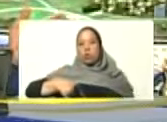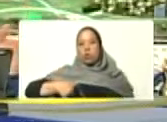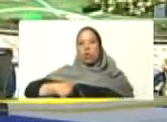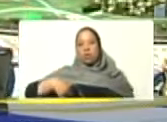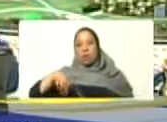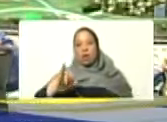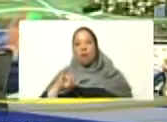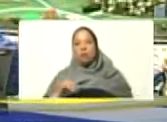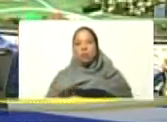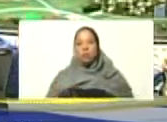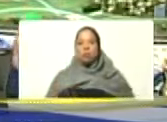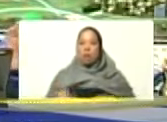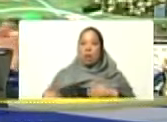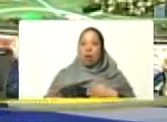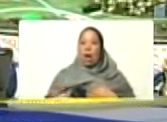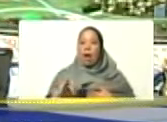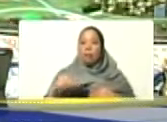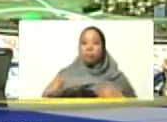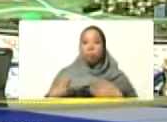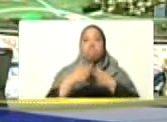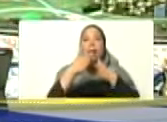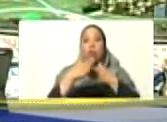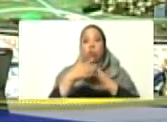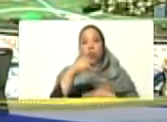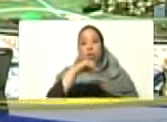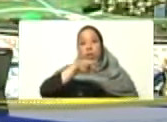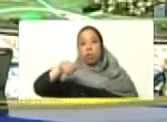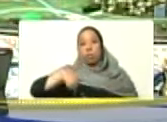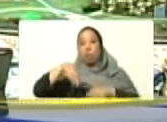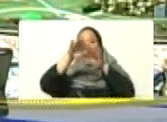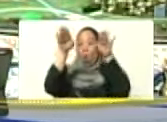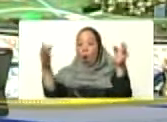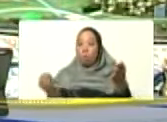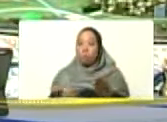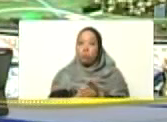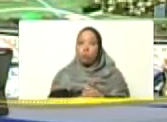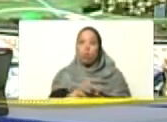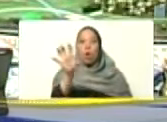impacto en el mundo. El mundo nos ve.